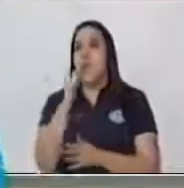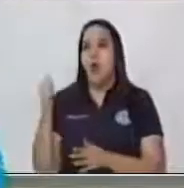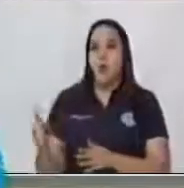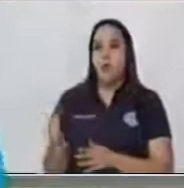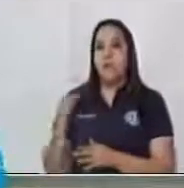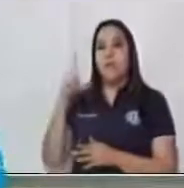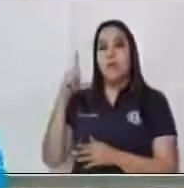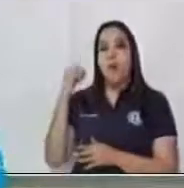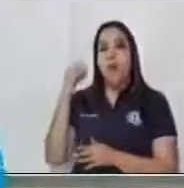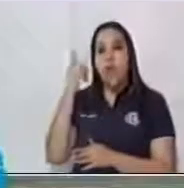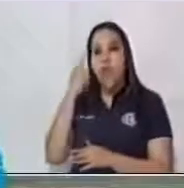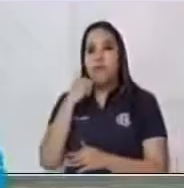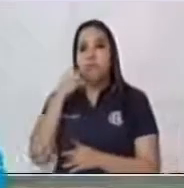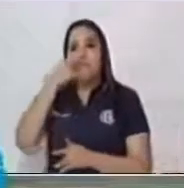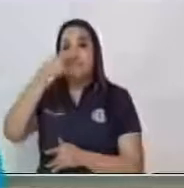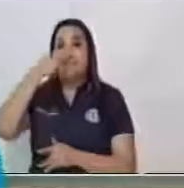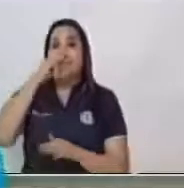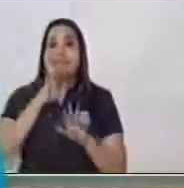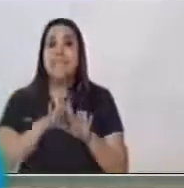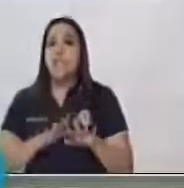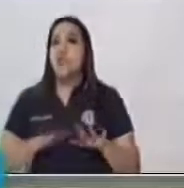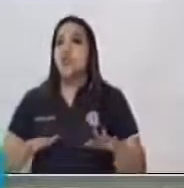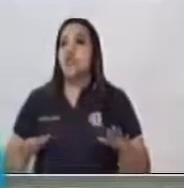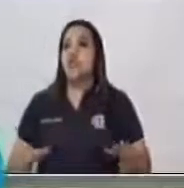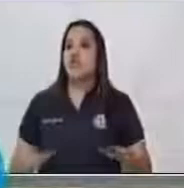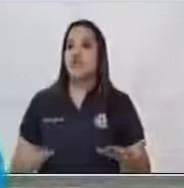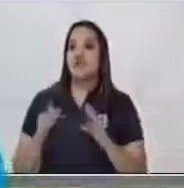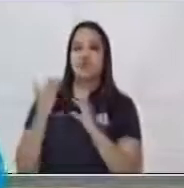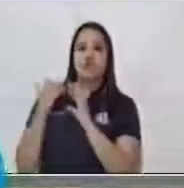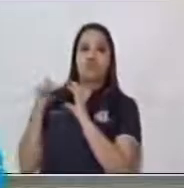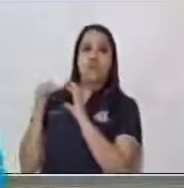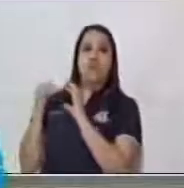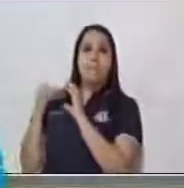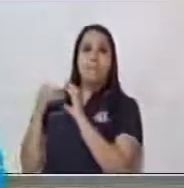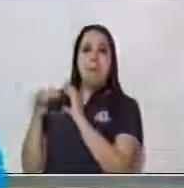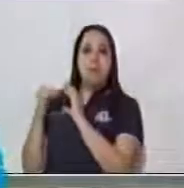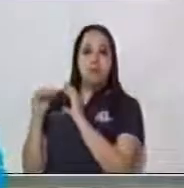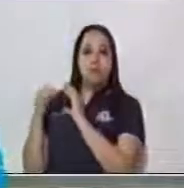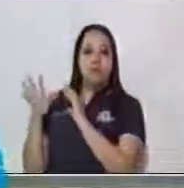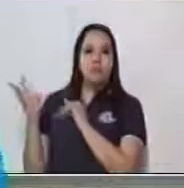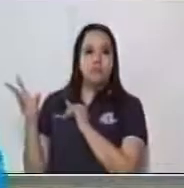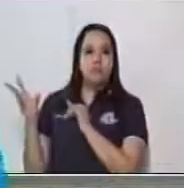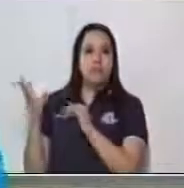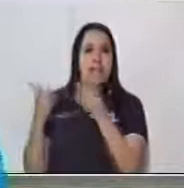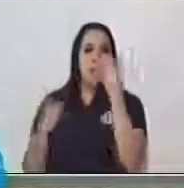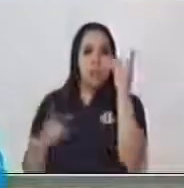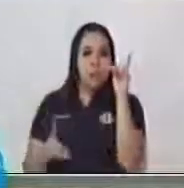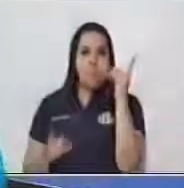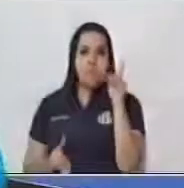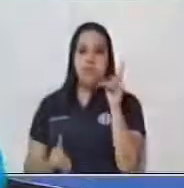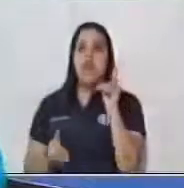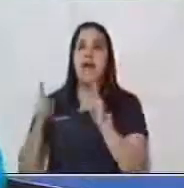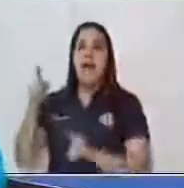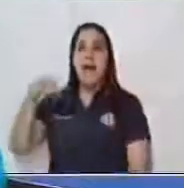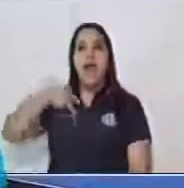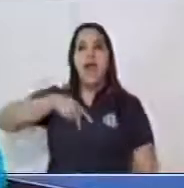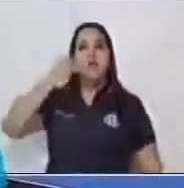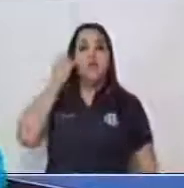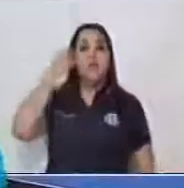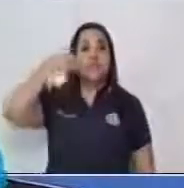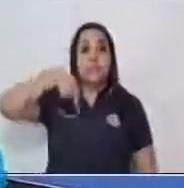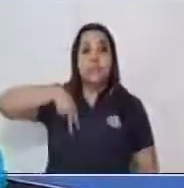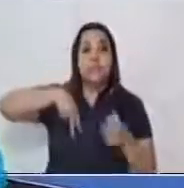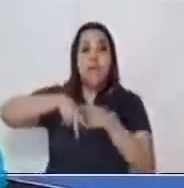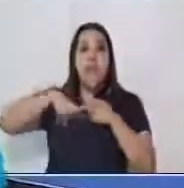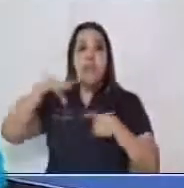Comienza con el verbo enviaron y aquí pues sabemos que otras personas reciben la acción del verbo y que